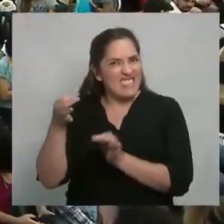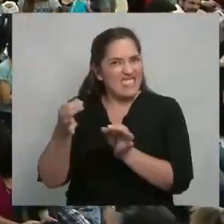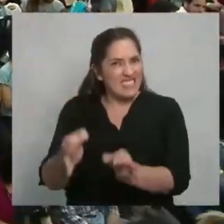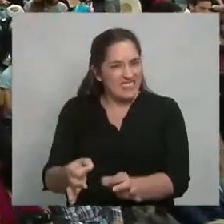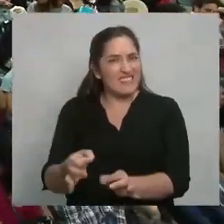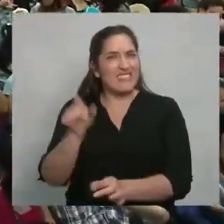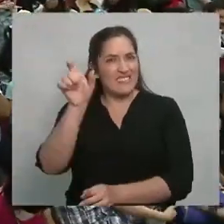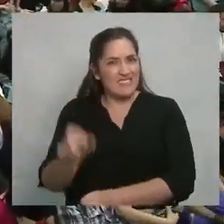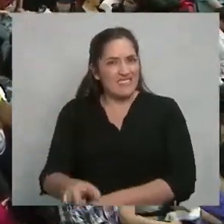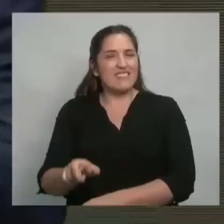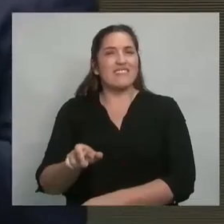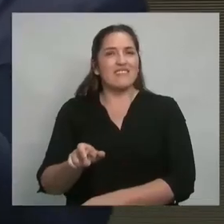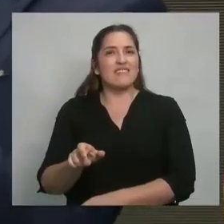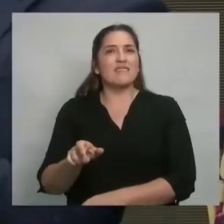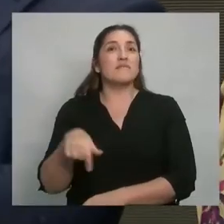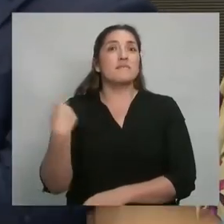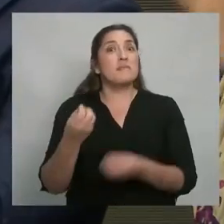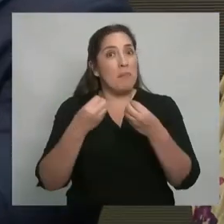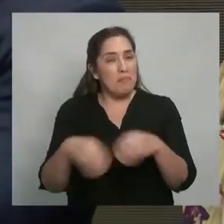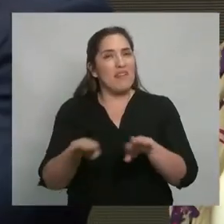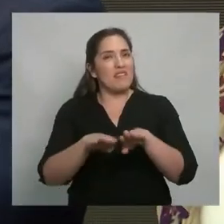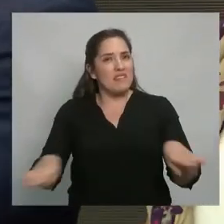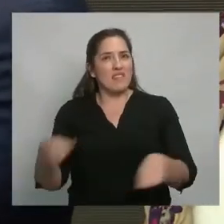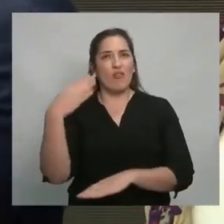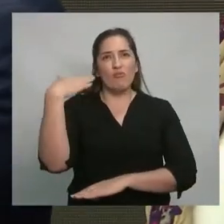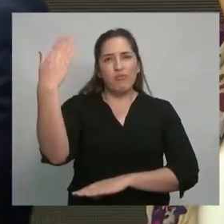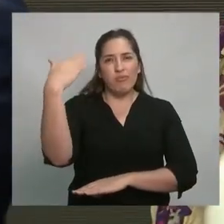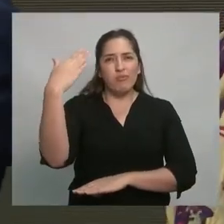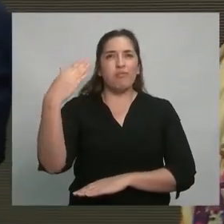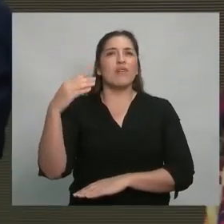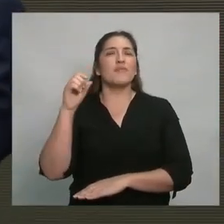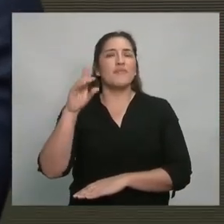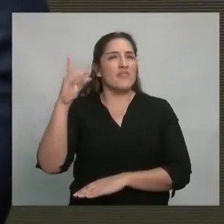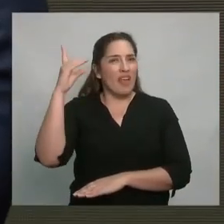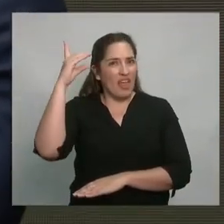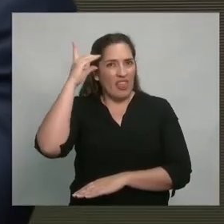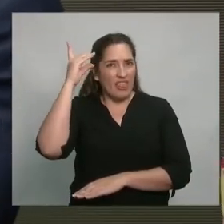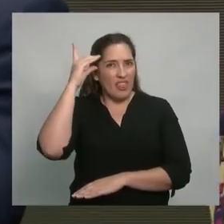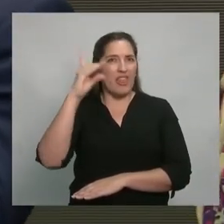Manu, empezaremos la mesa con Dilma Rousseff en algunos minutos, pero